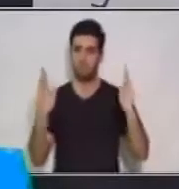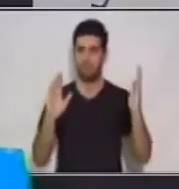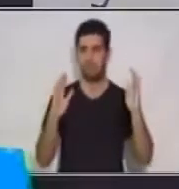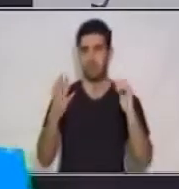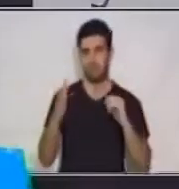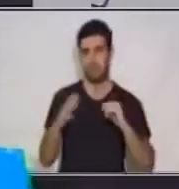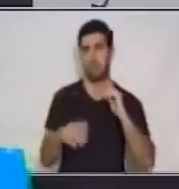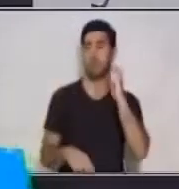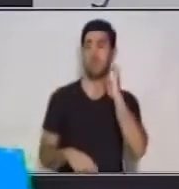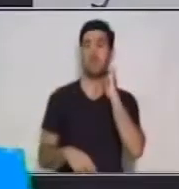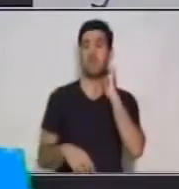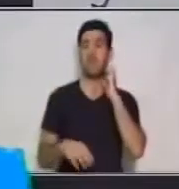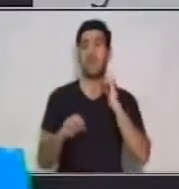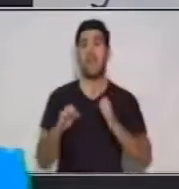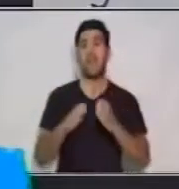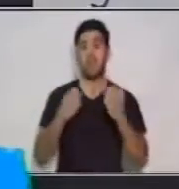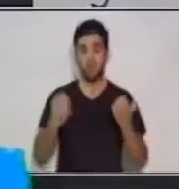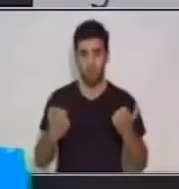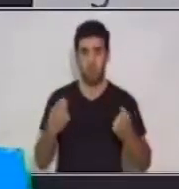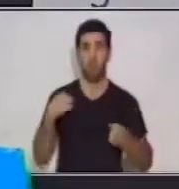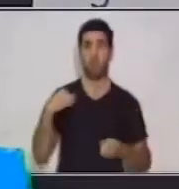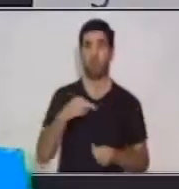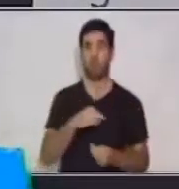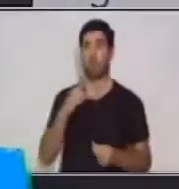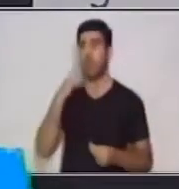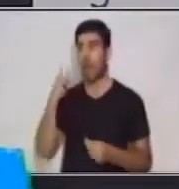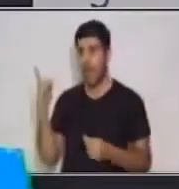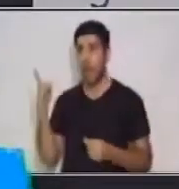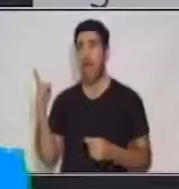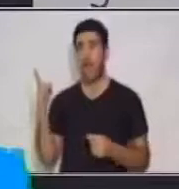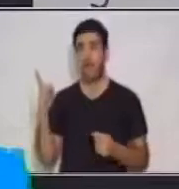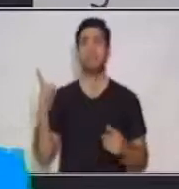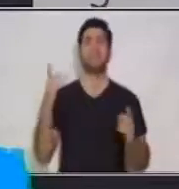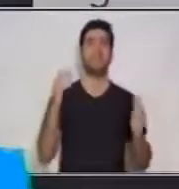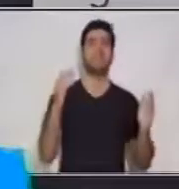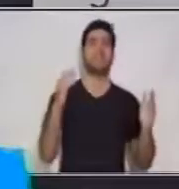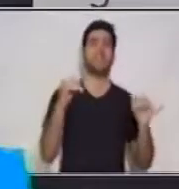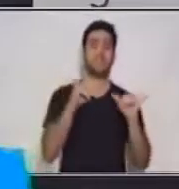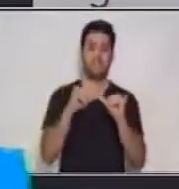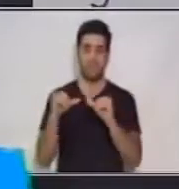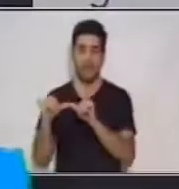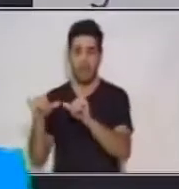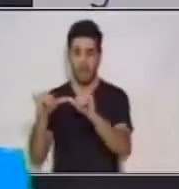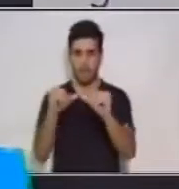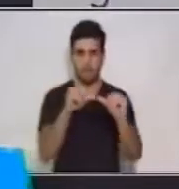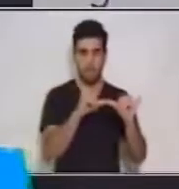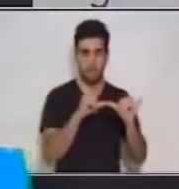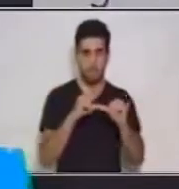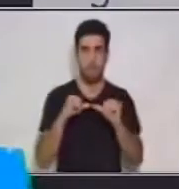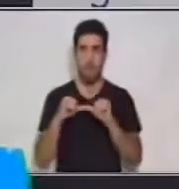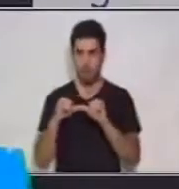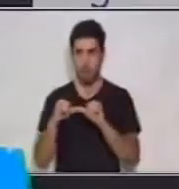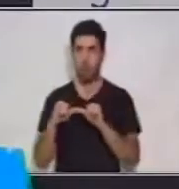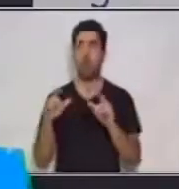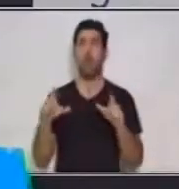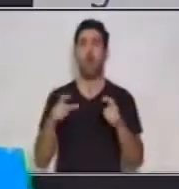Entonces estamos relacionando el tamaño del ángulo con el tamaño del lado.